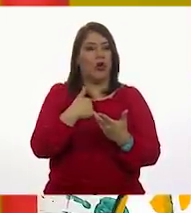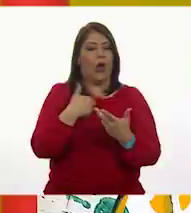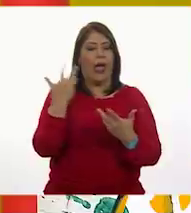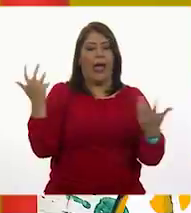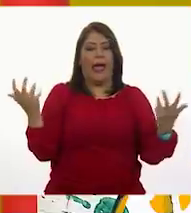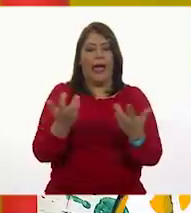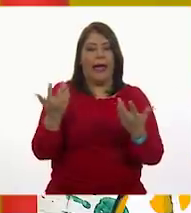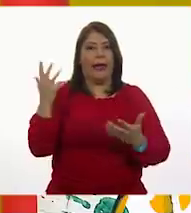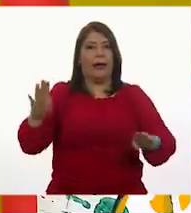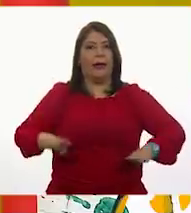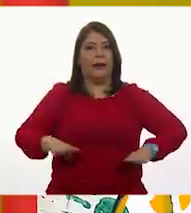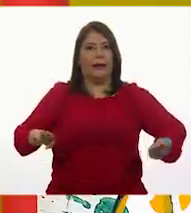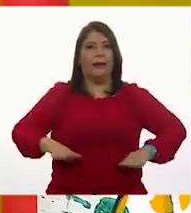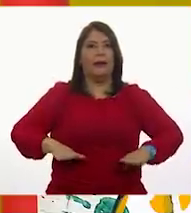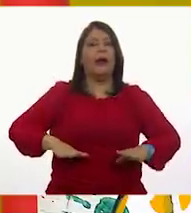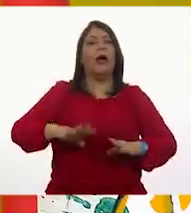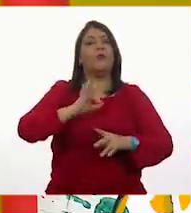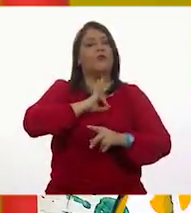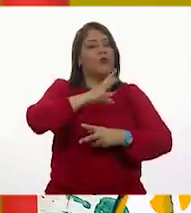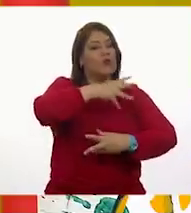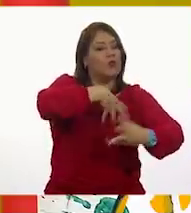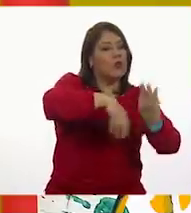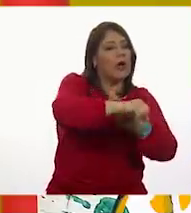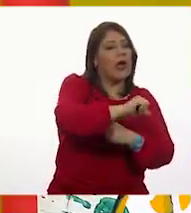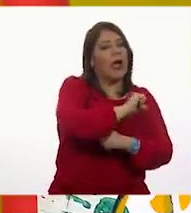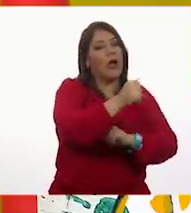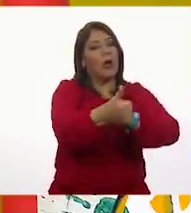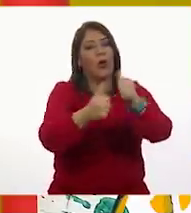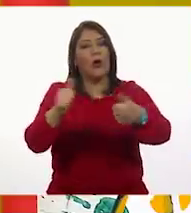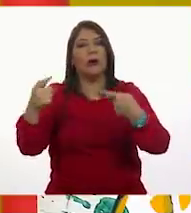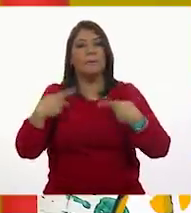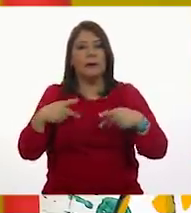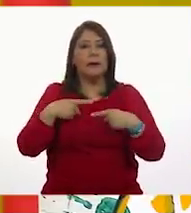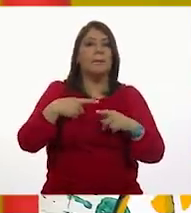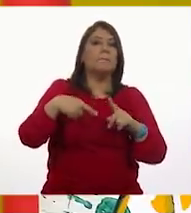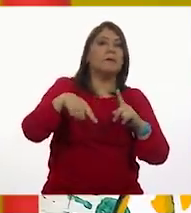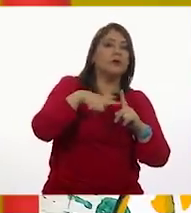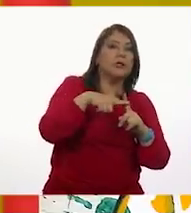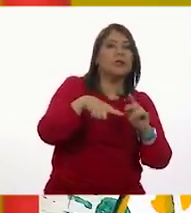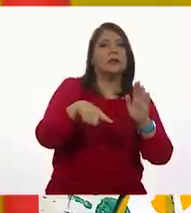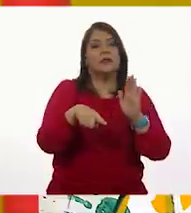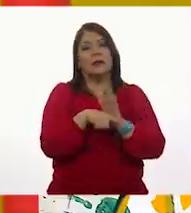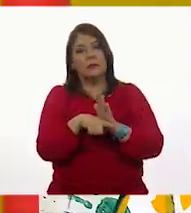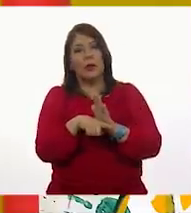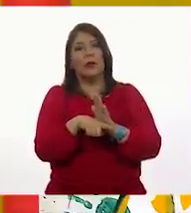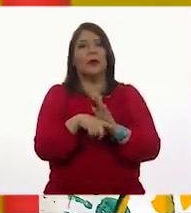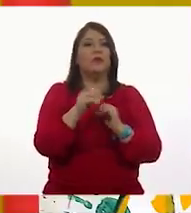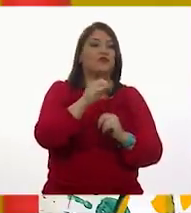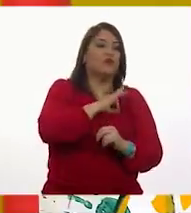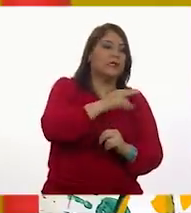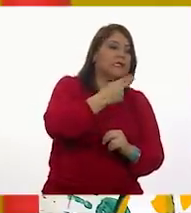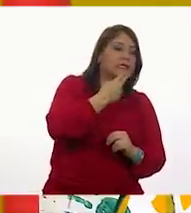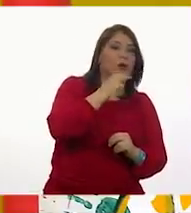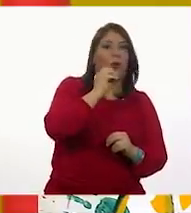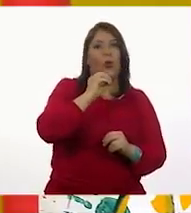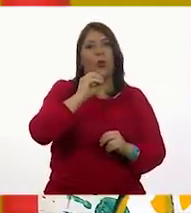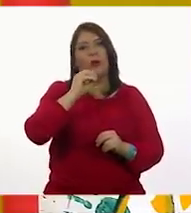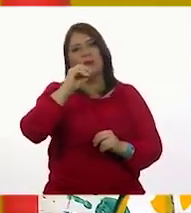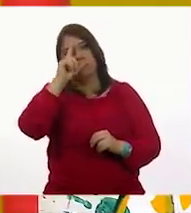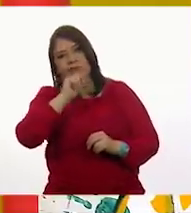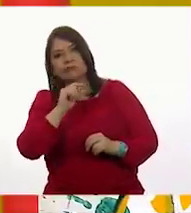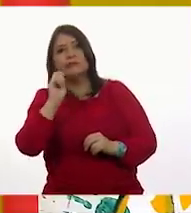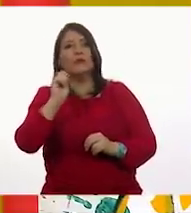acciones tienen un impacto, ya sea positivo o negativo, en nosotros, en otras personas y en la